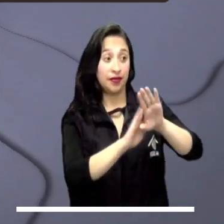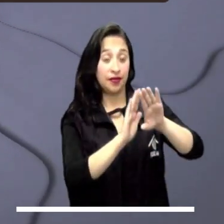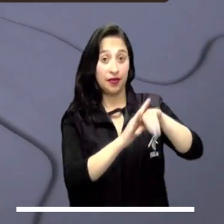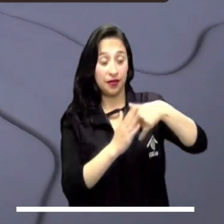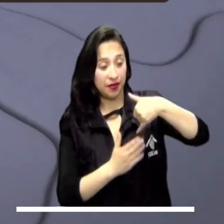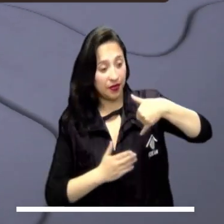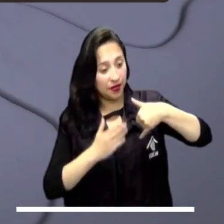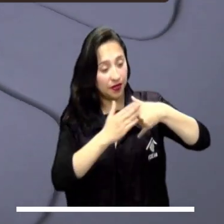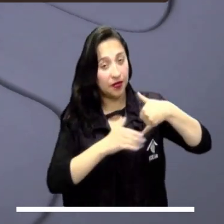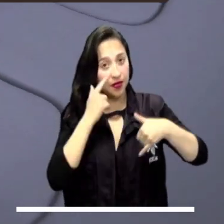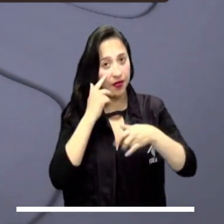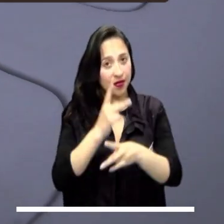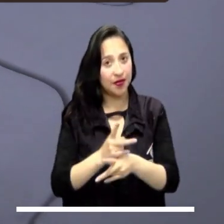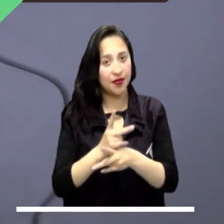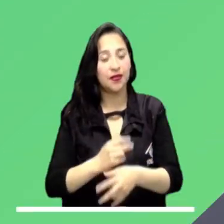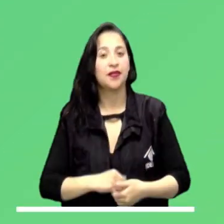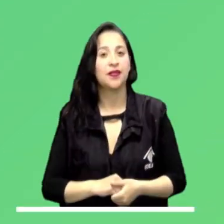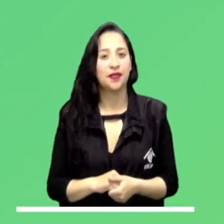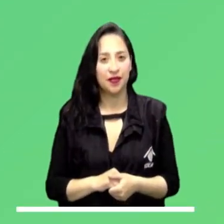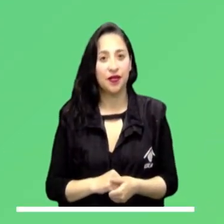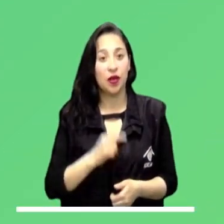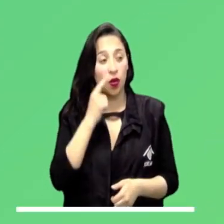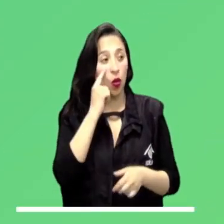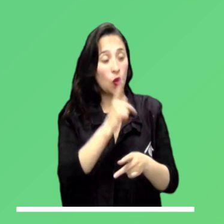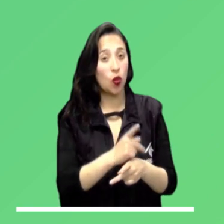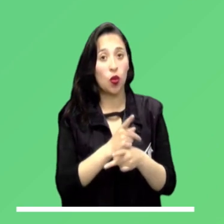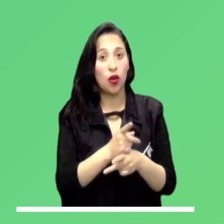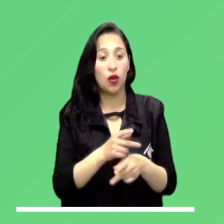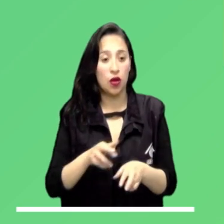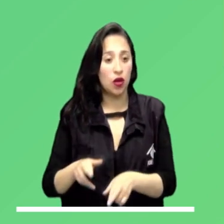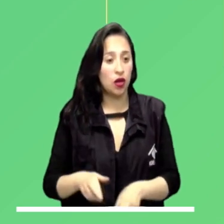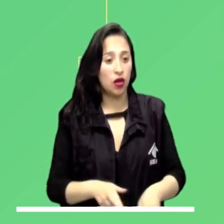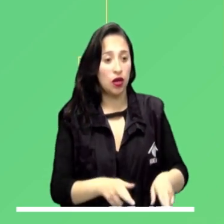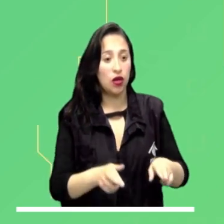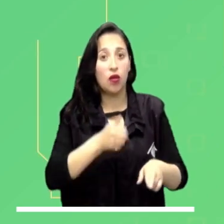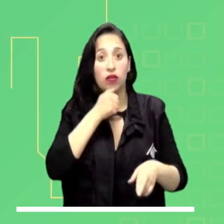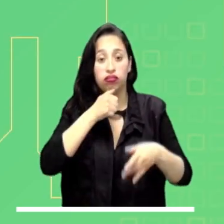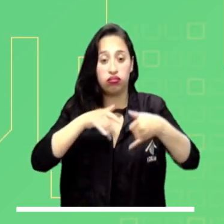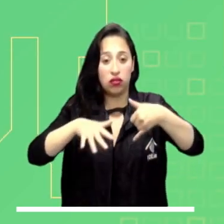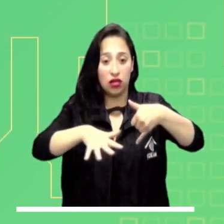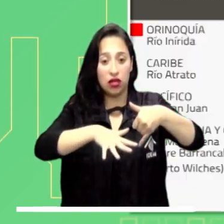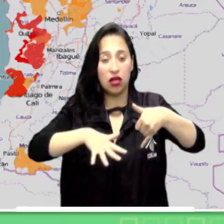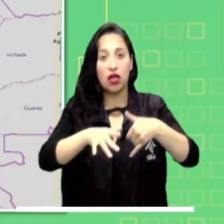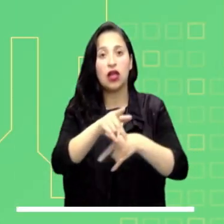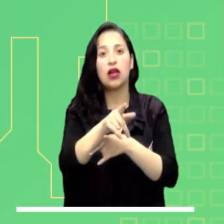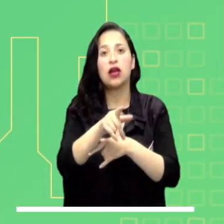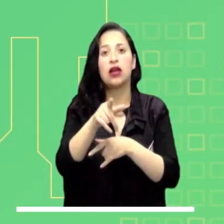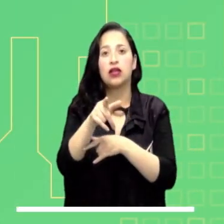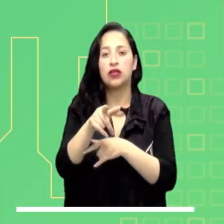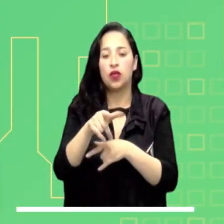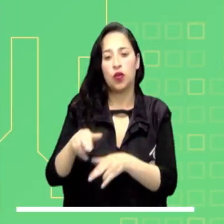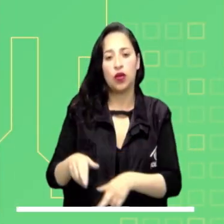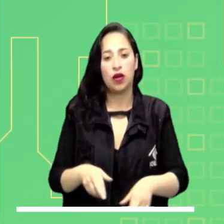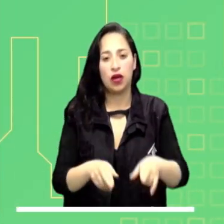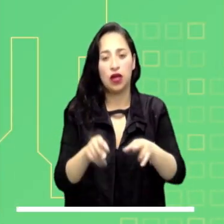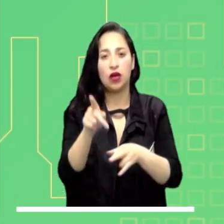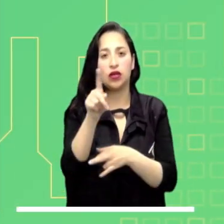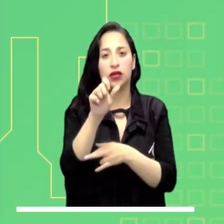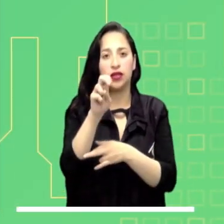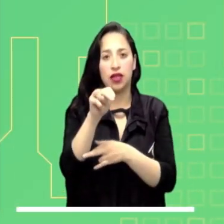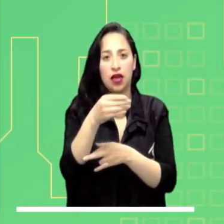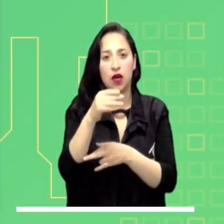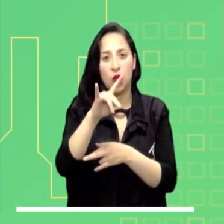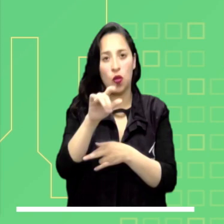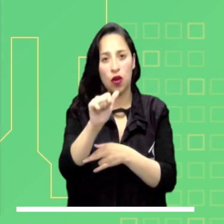grados ahora demos paso a las principales alertas a nivel nacional se advierten altos niveles en el río inírida y